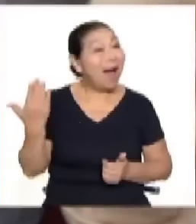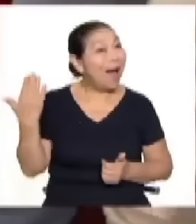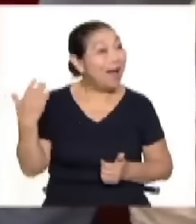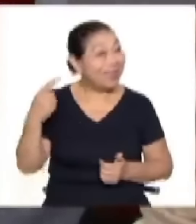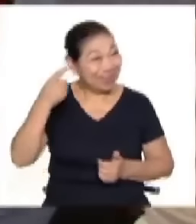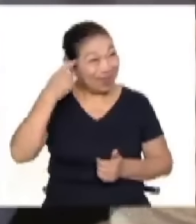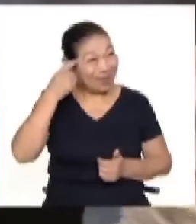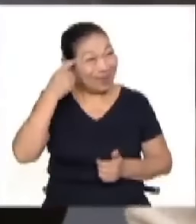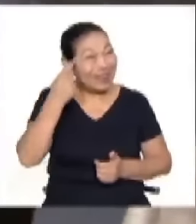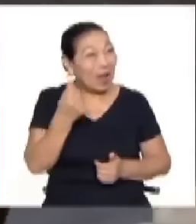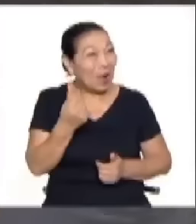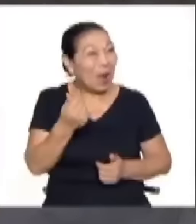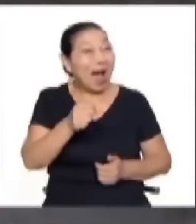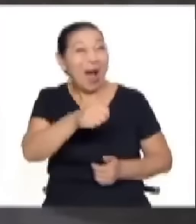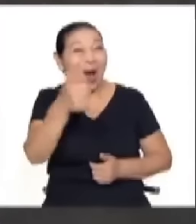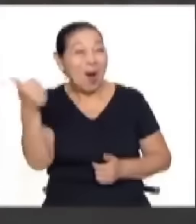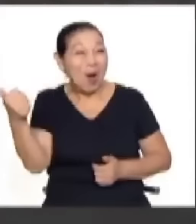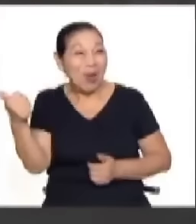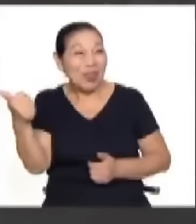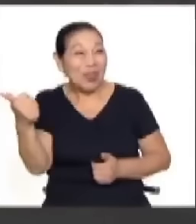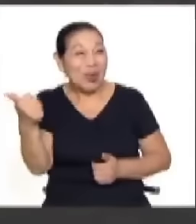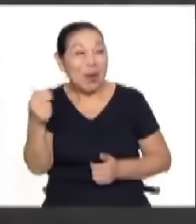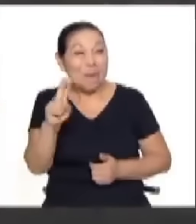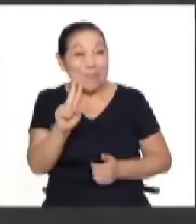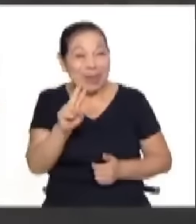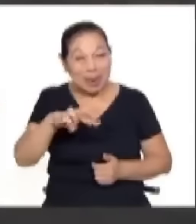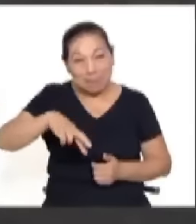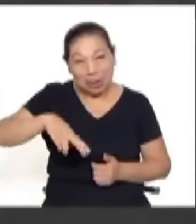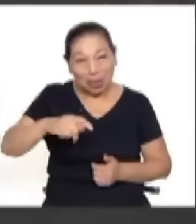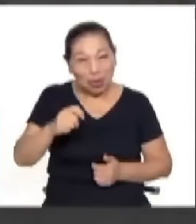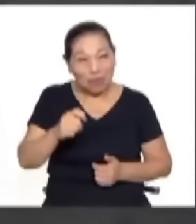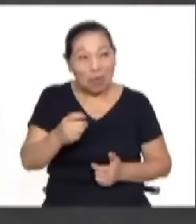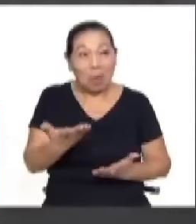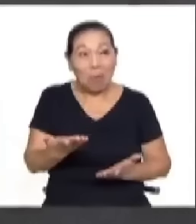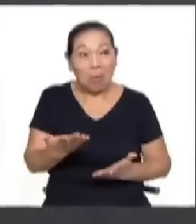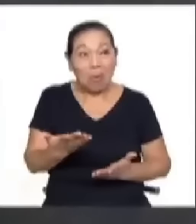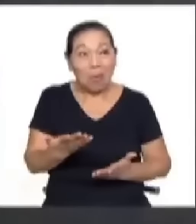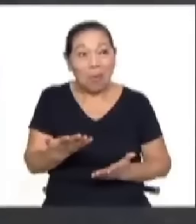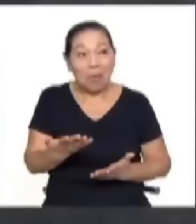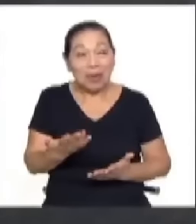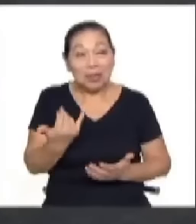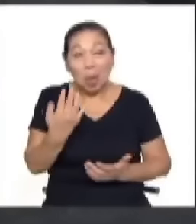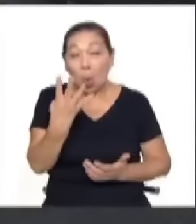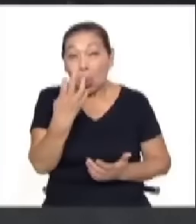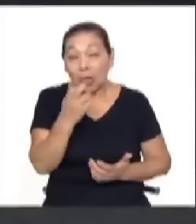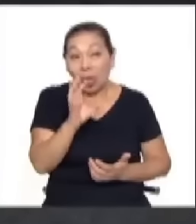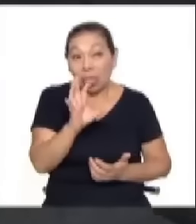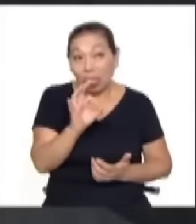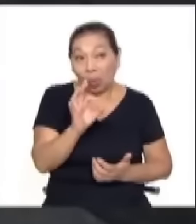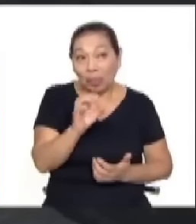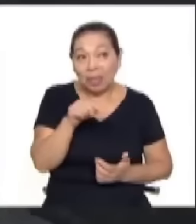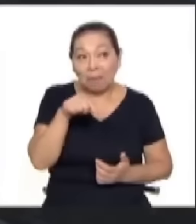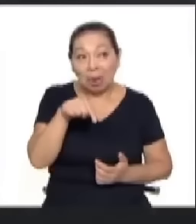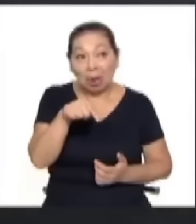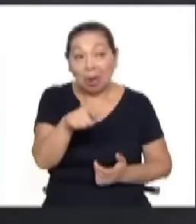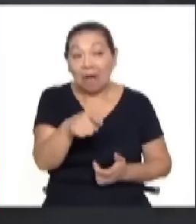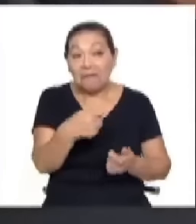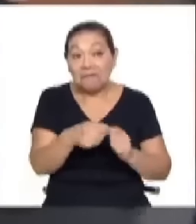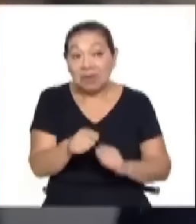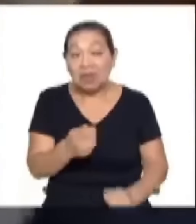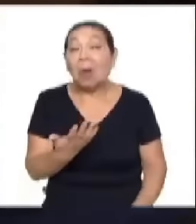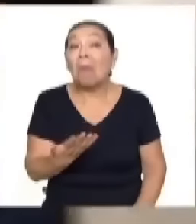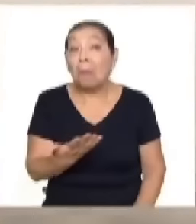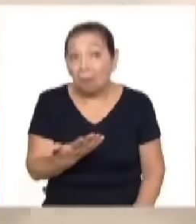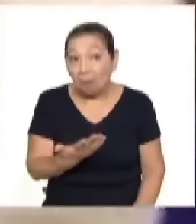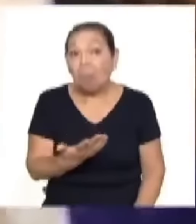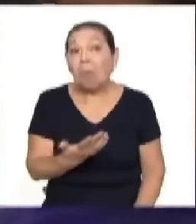días preguntábamos en el otro terminal pesquero de Villa María del Triunfo y estaba justamente entre 4 y 4.50. Así es que aquí